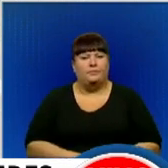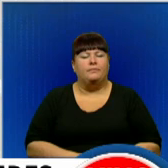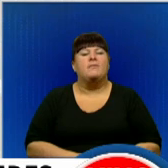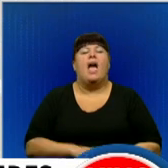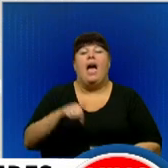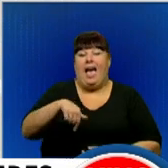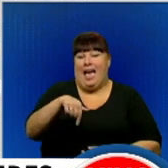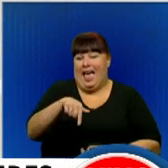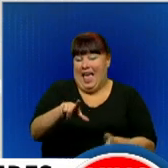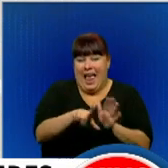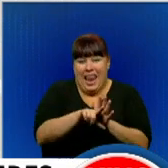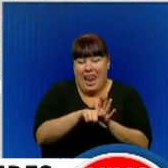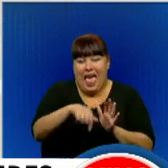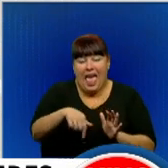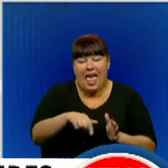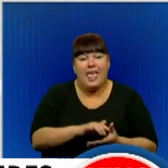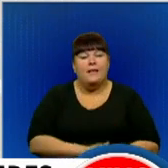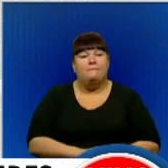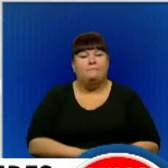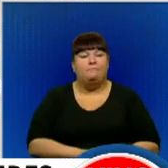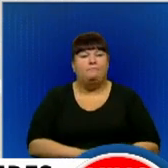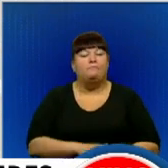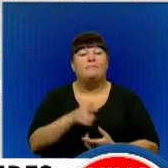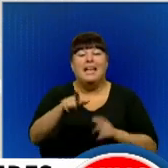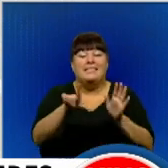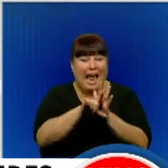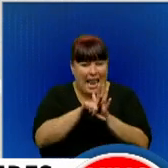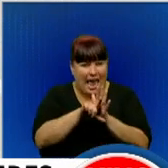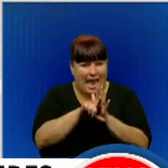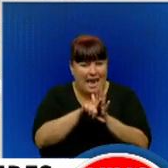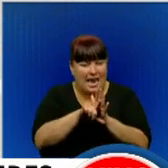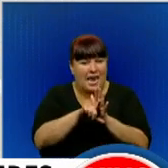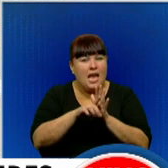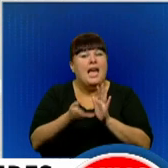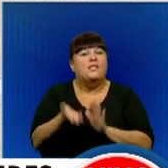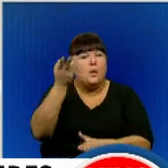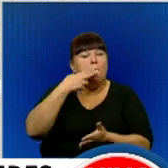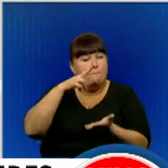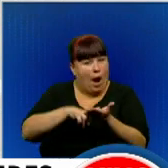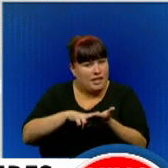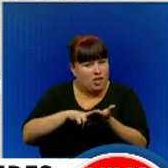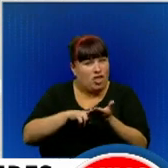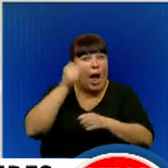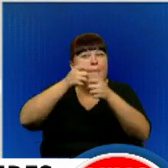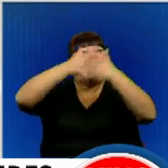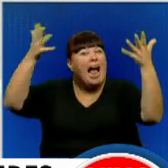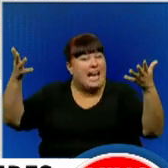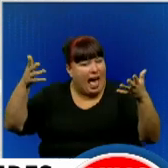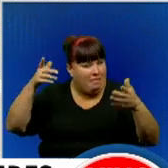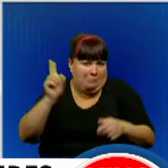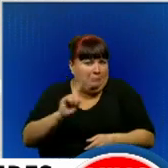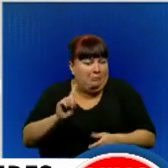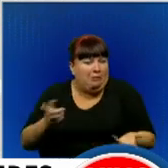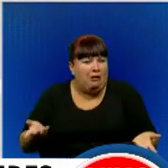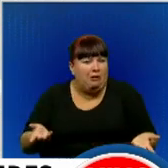ahora esta ley con esta ley le suben los impuestos a las grandes empresas no